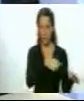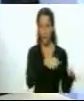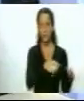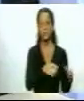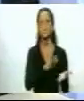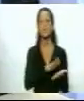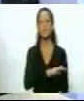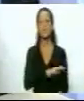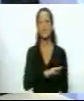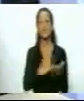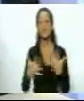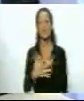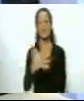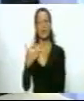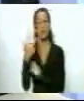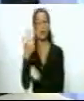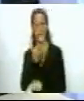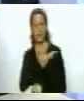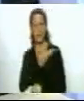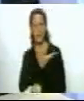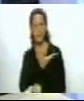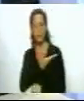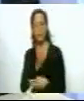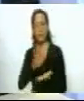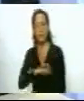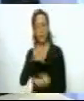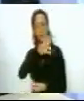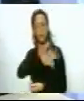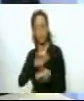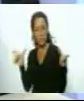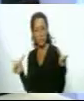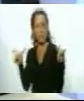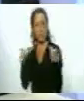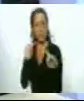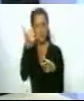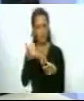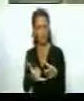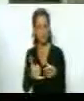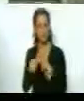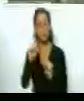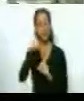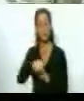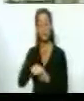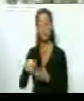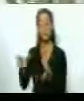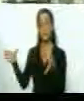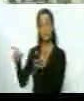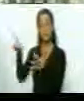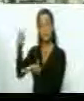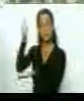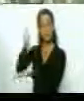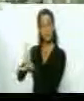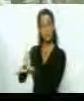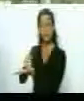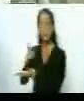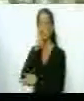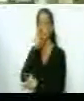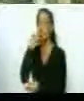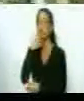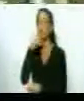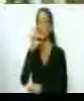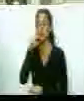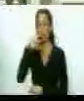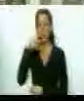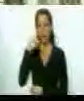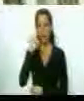el próximo 3 de febrero. Compartimos ahora la palabra de Sonia Alesso desde AMSAFE. Es importante que el martes 3 comiencen las